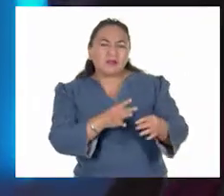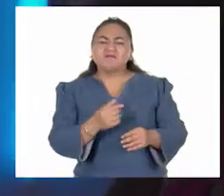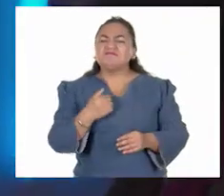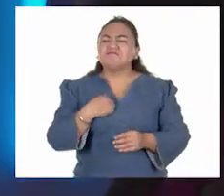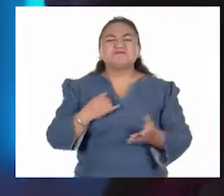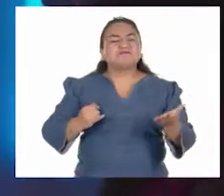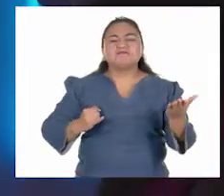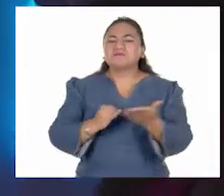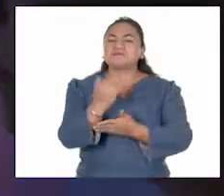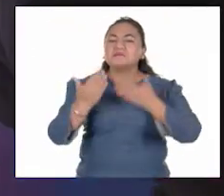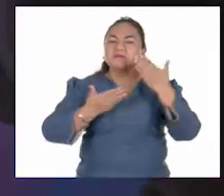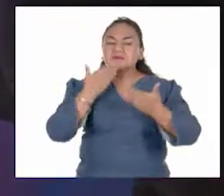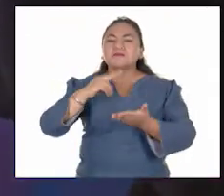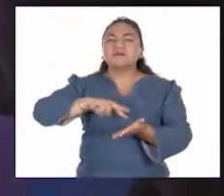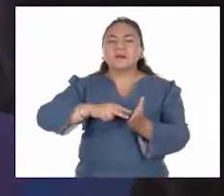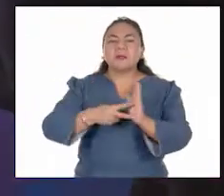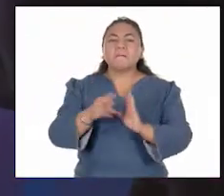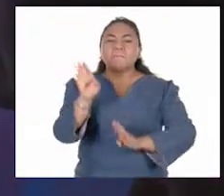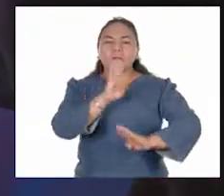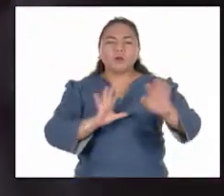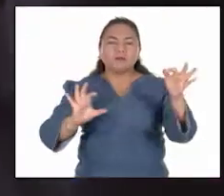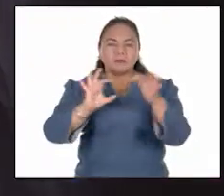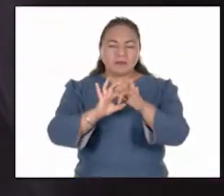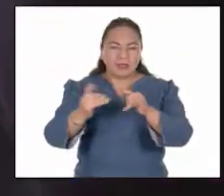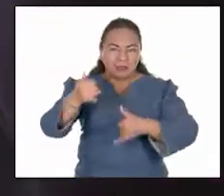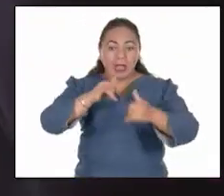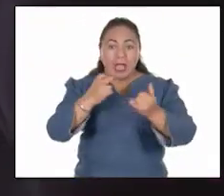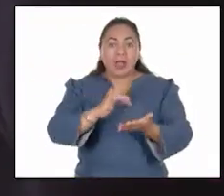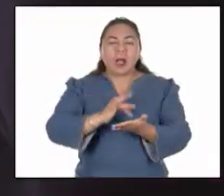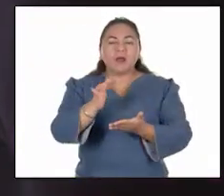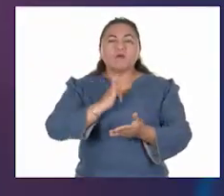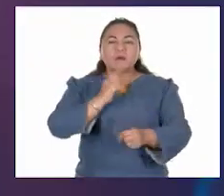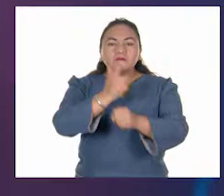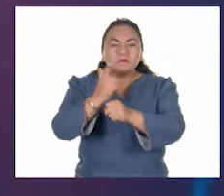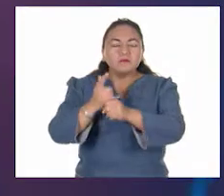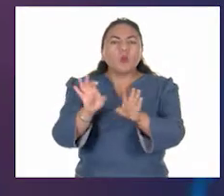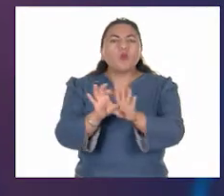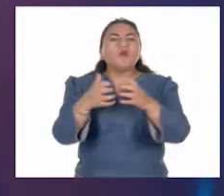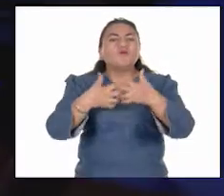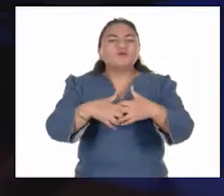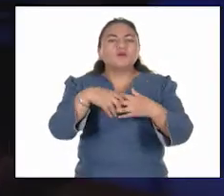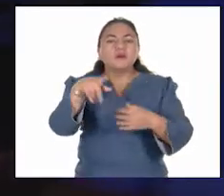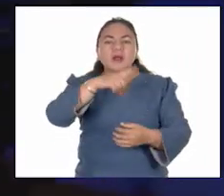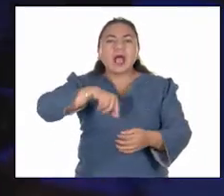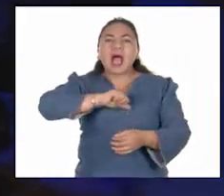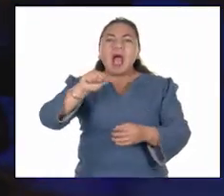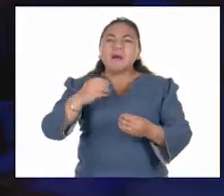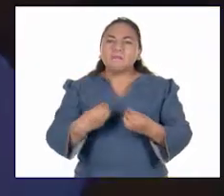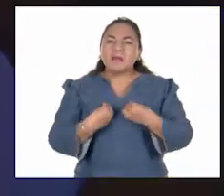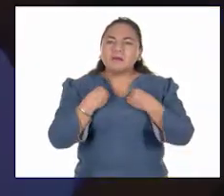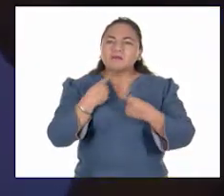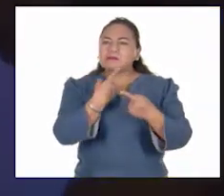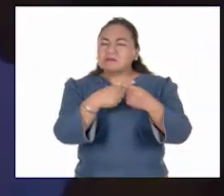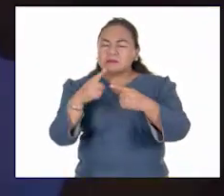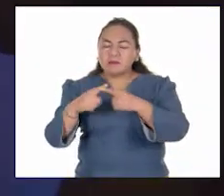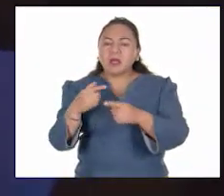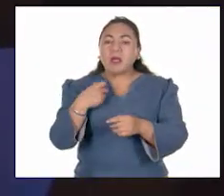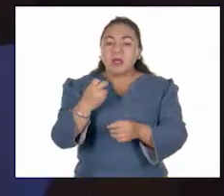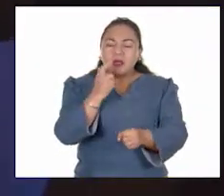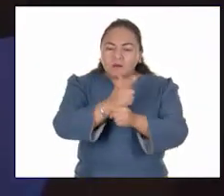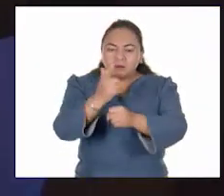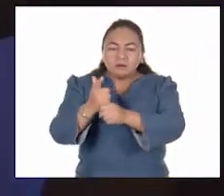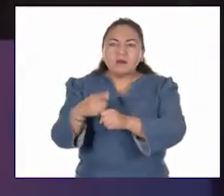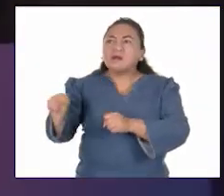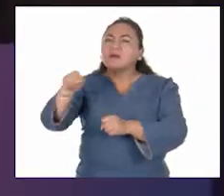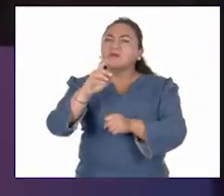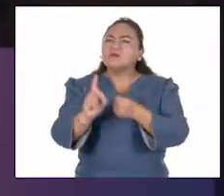Decidí estudiar ingeniería bioquímica porque me ayudó a entender cómo funcionaban los seres vivos. Pero también empezó mi camino para descubrir soluciones que